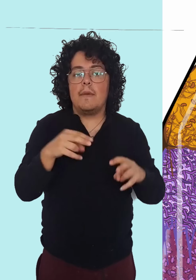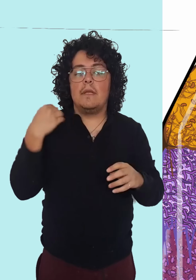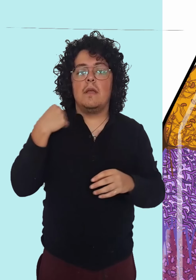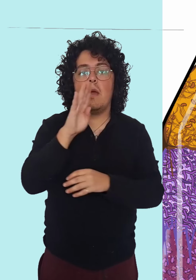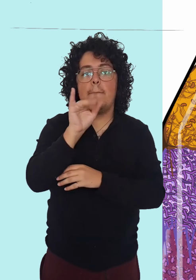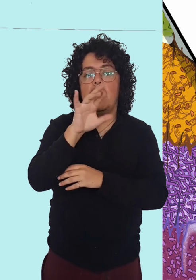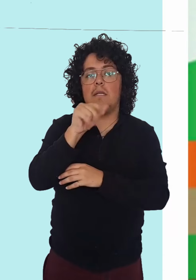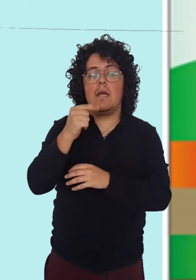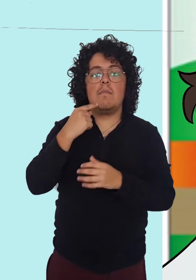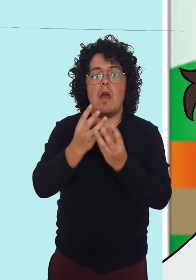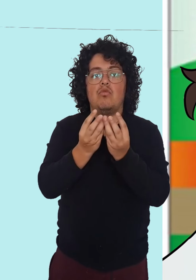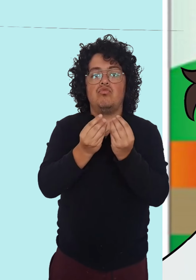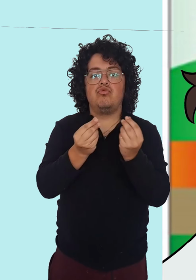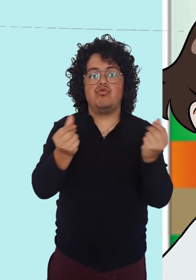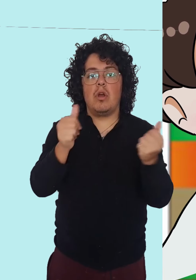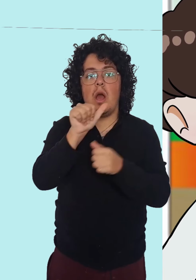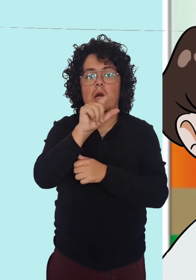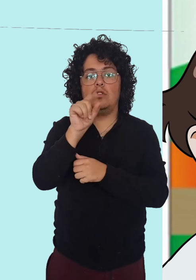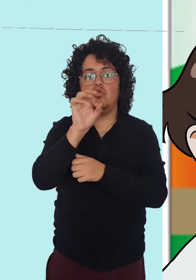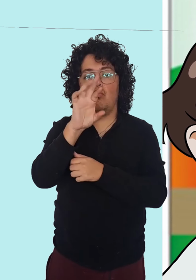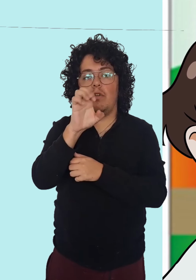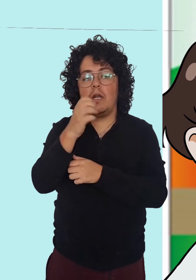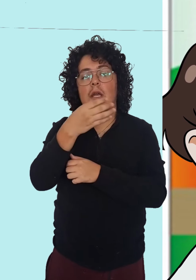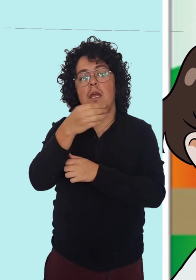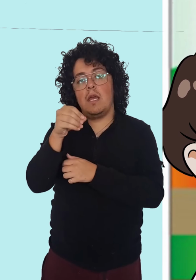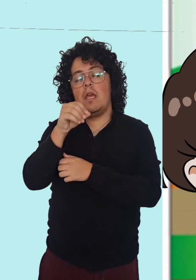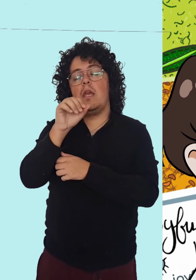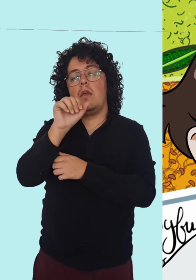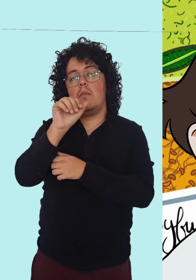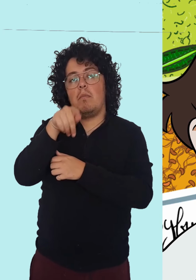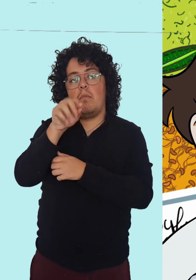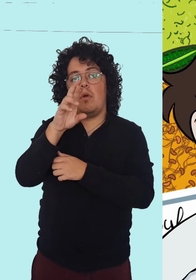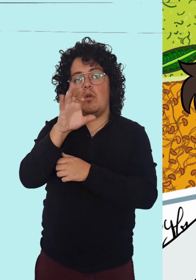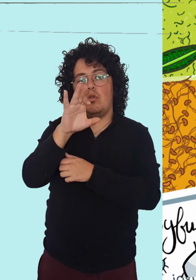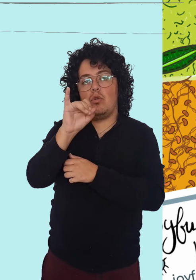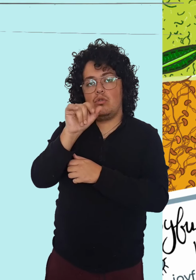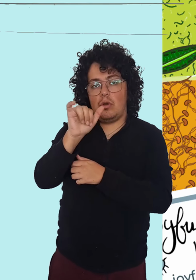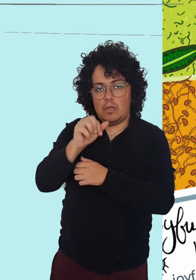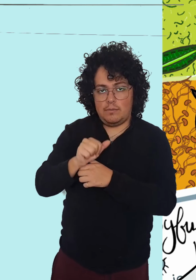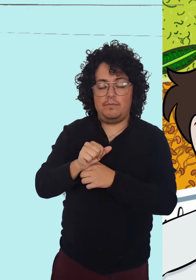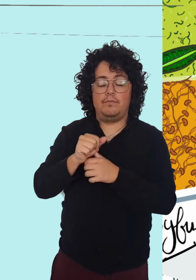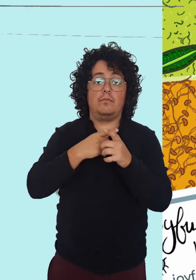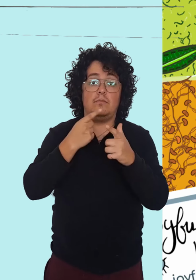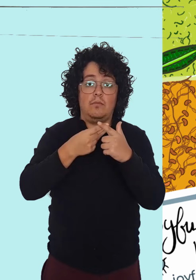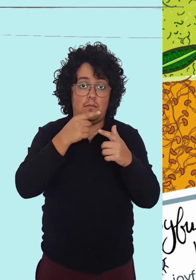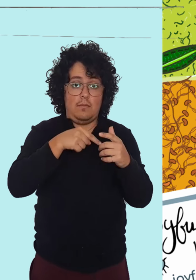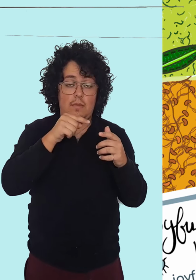oxidantes pasan a ser reducidos. En esta zona se desarrollan bacterias oxidadoras de azufre y